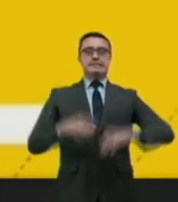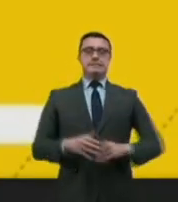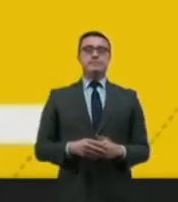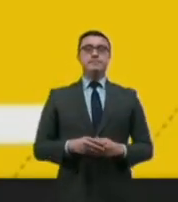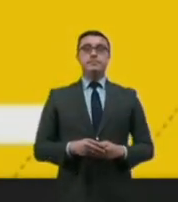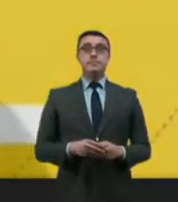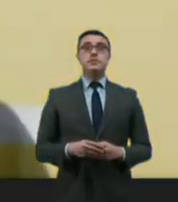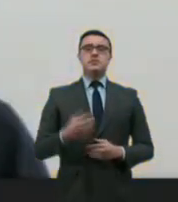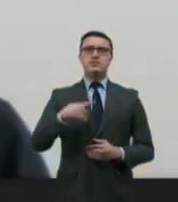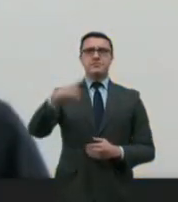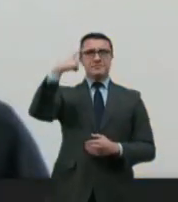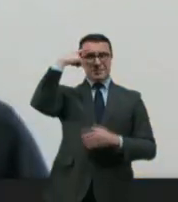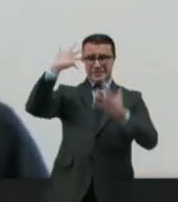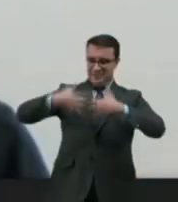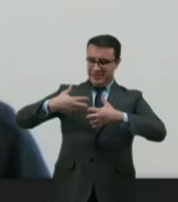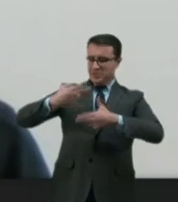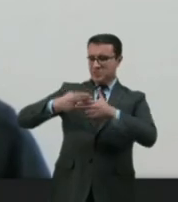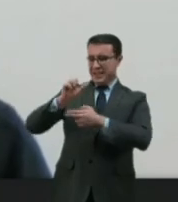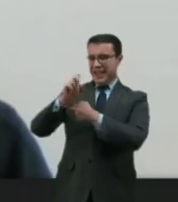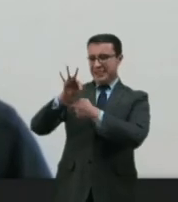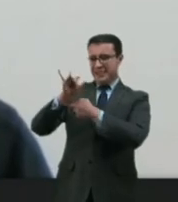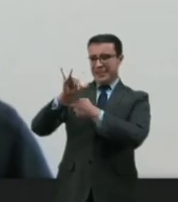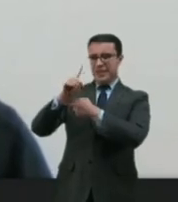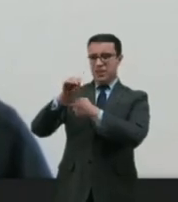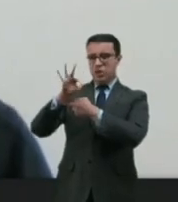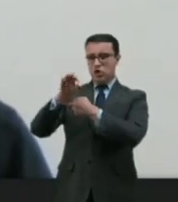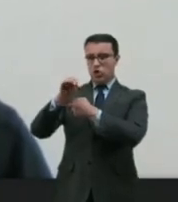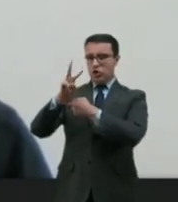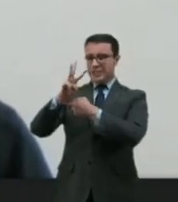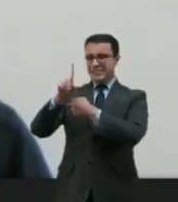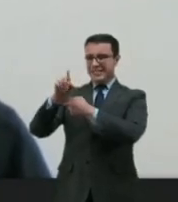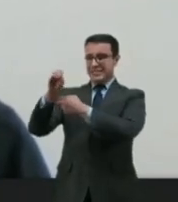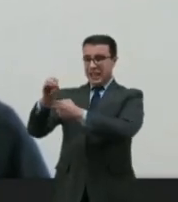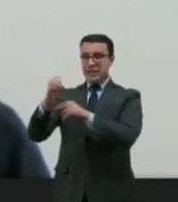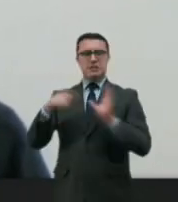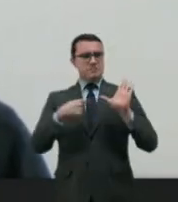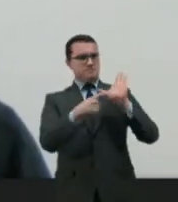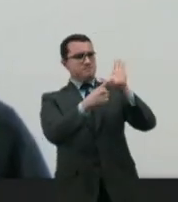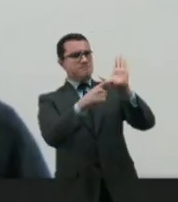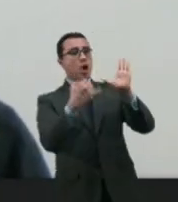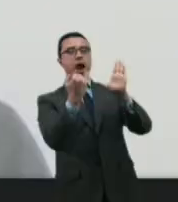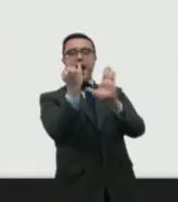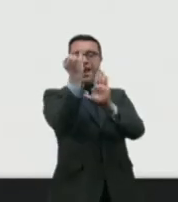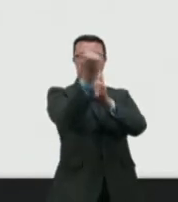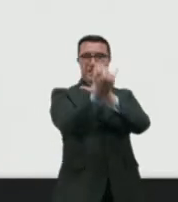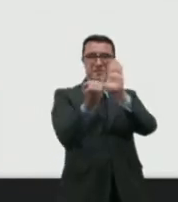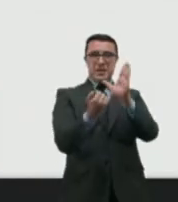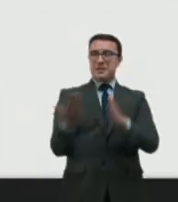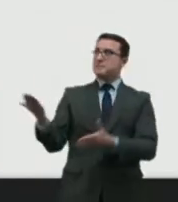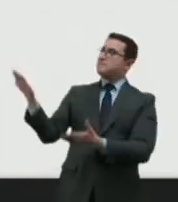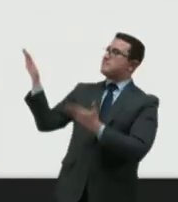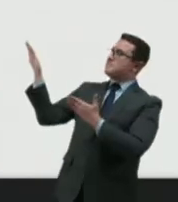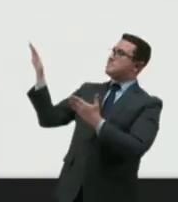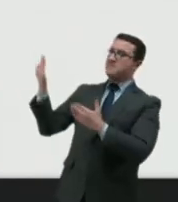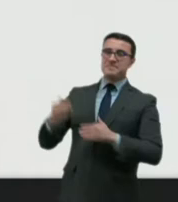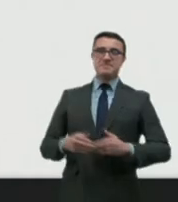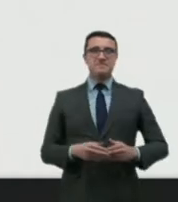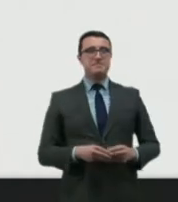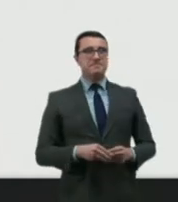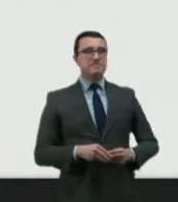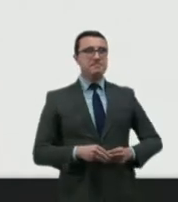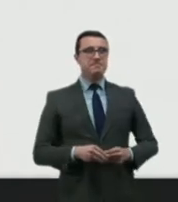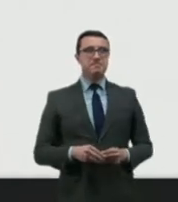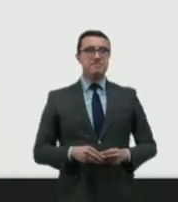pienso en Antídoto 360, lo representamos nosotros con esta imagen que ustedes van a ver ahí. Nosotros conectamos